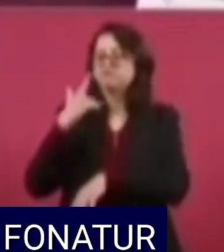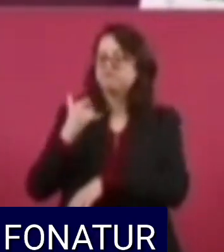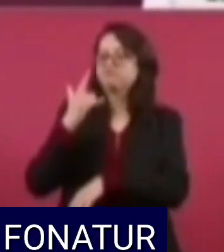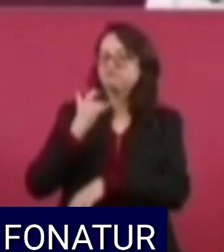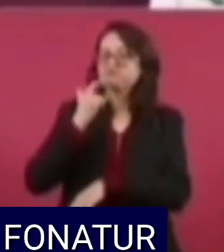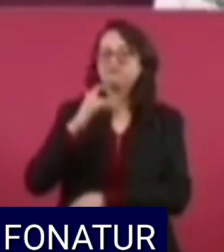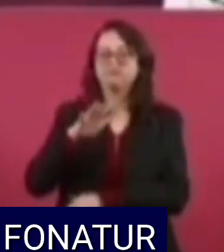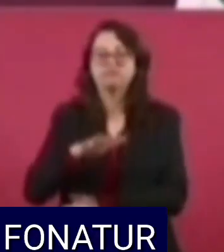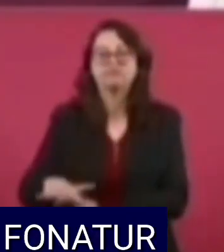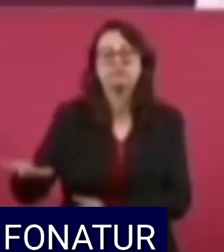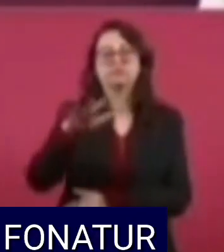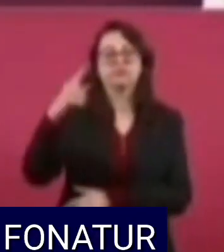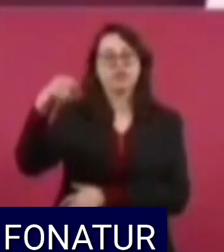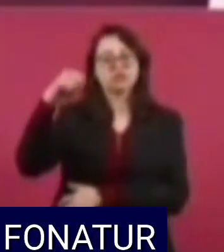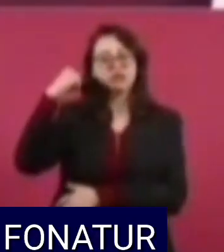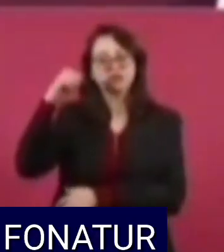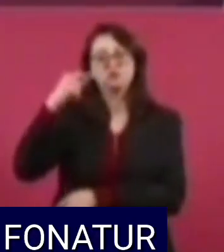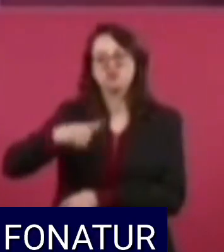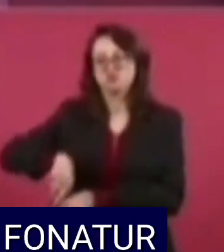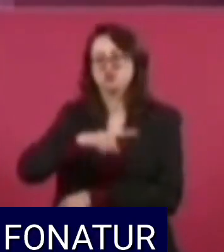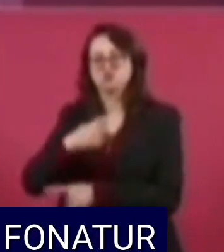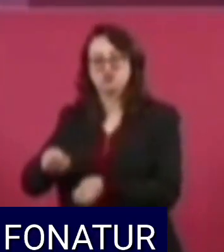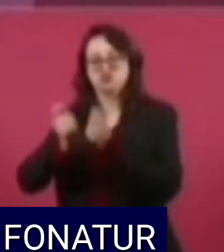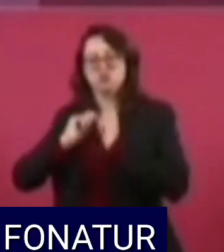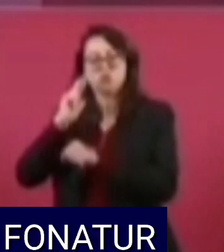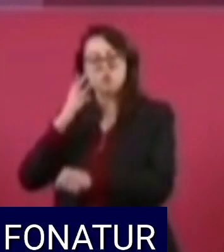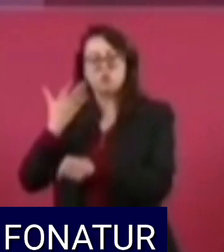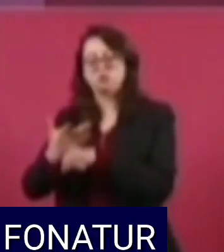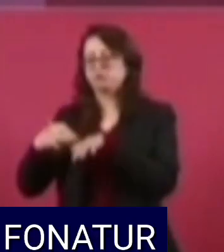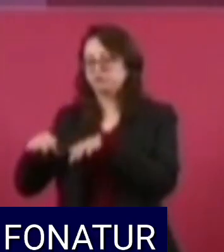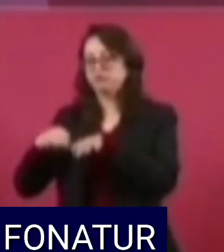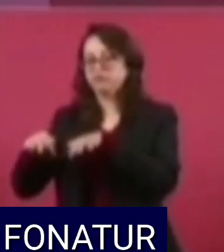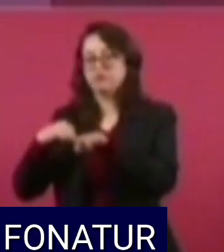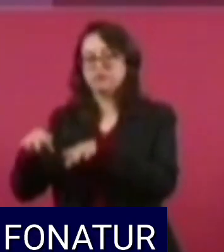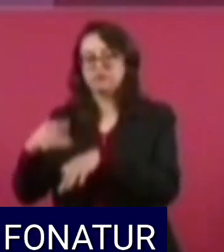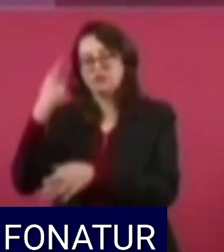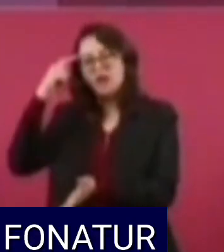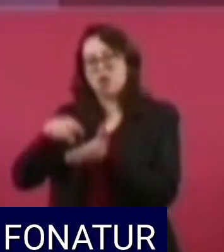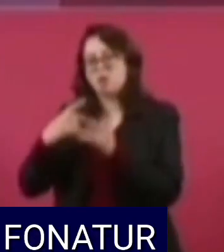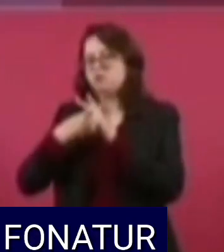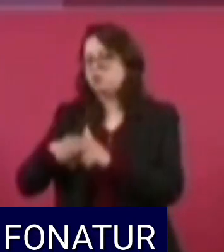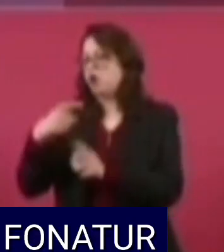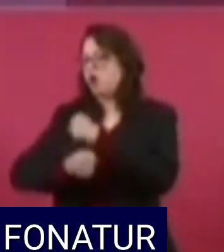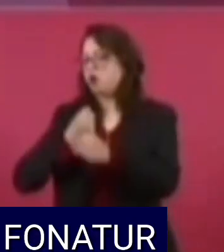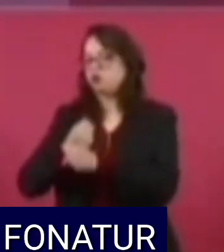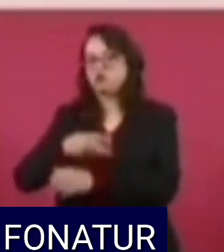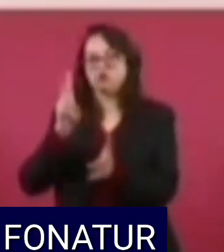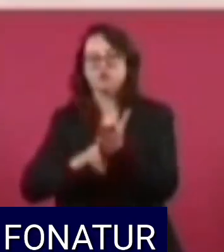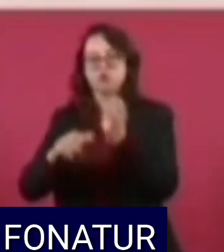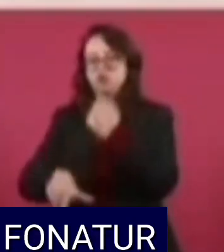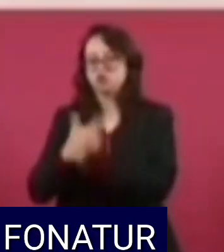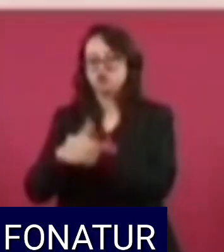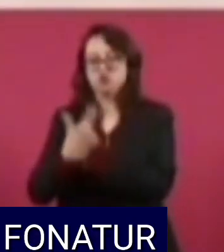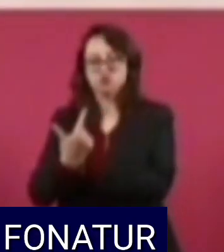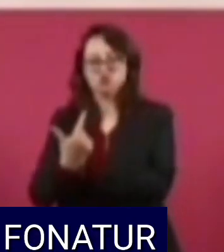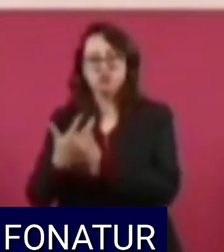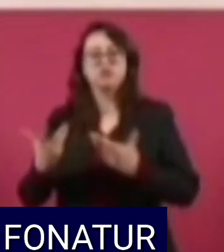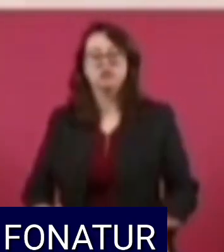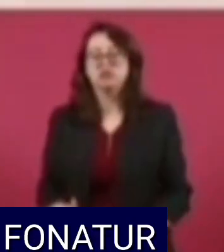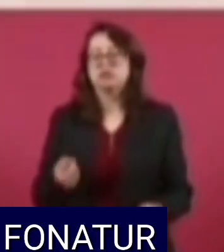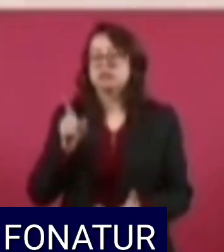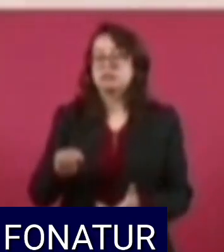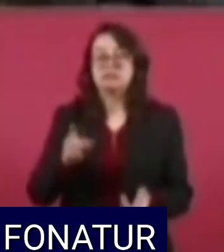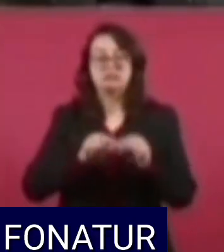Tabasco por nuestro movimiento, creo que fue a partir de la elección del 2012, que con mucho dinero compraron votos